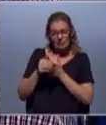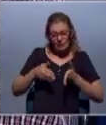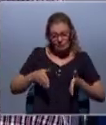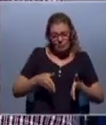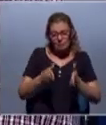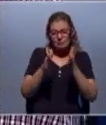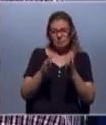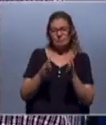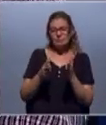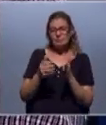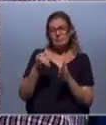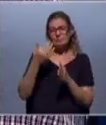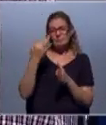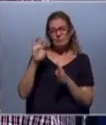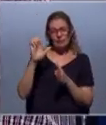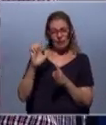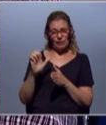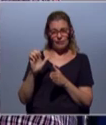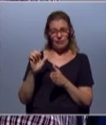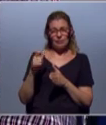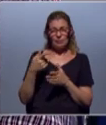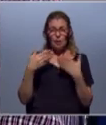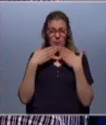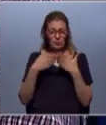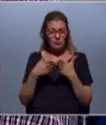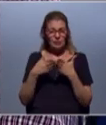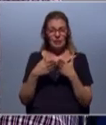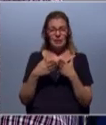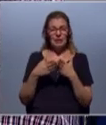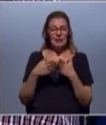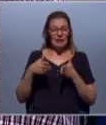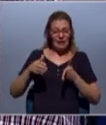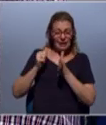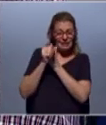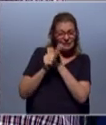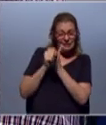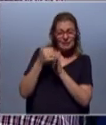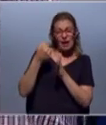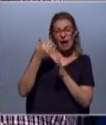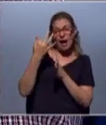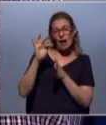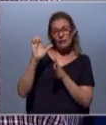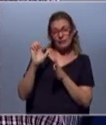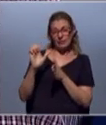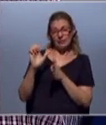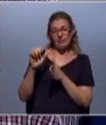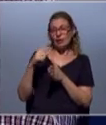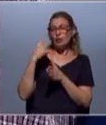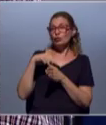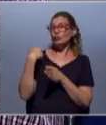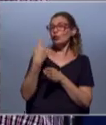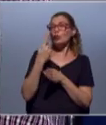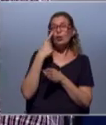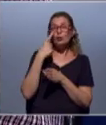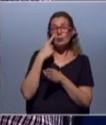este lo que también es una pregunta oportuna del tema es que el tren de afe es el tren de afe que todos conocemos